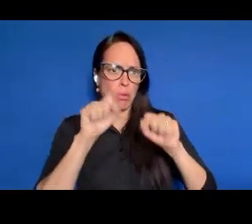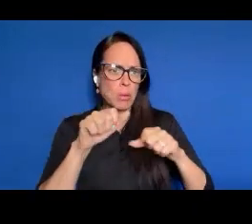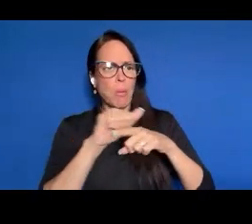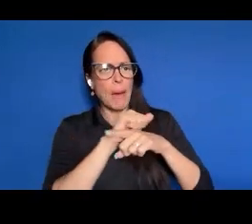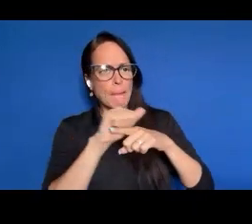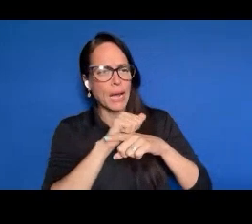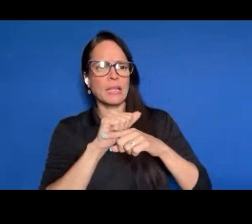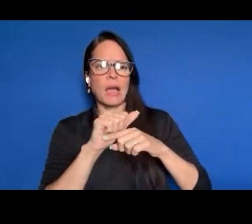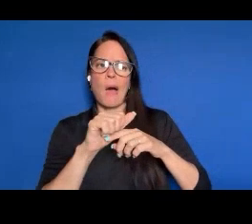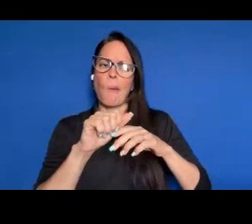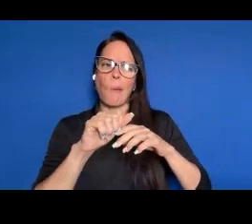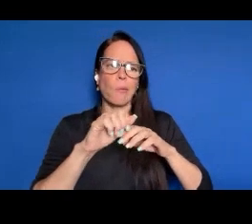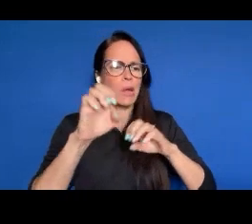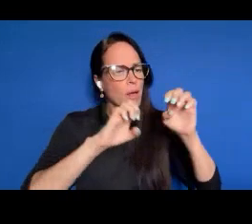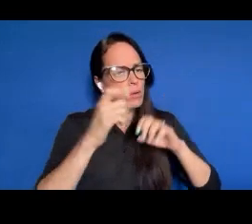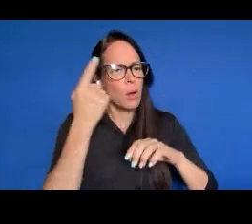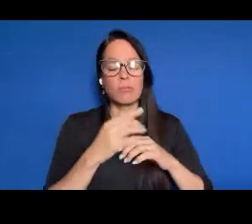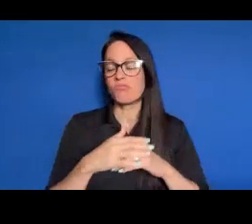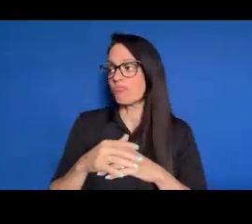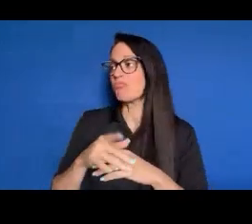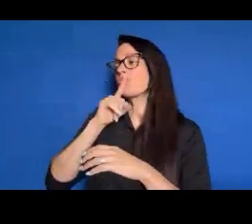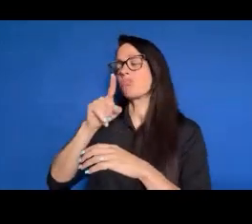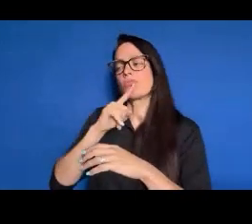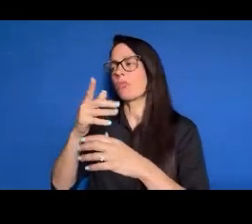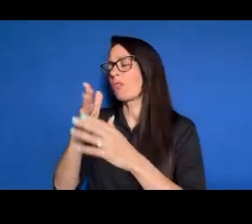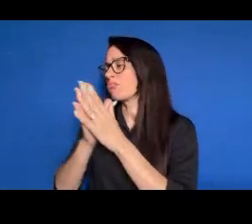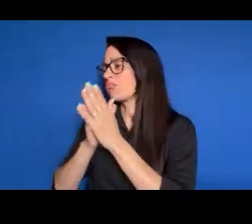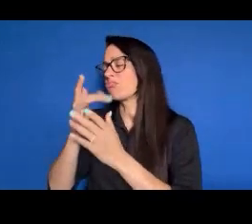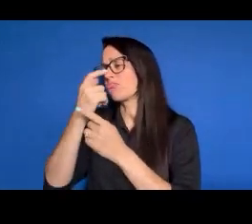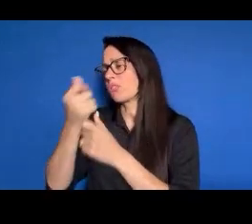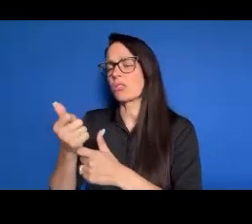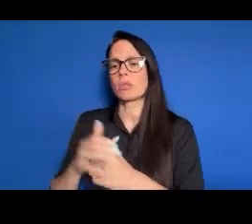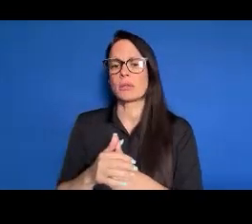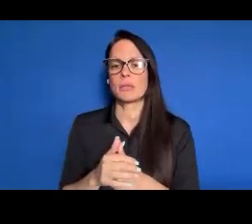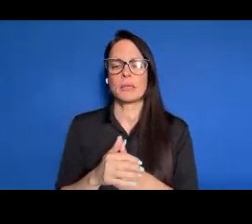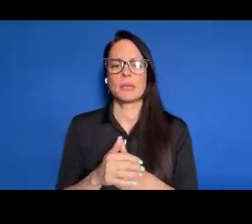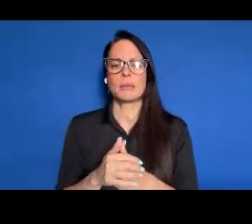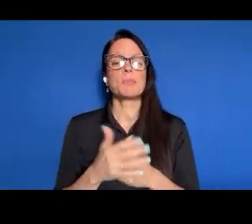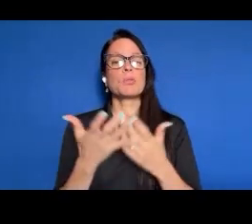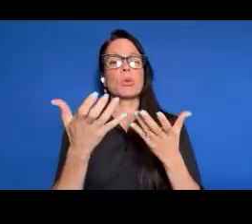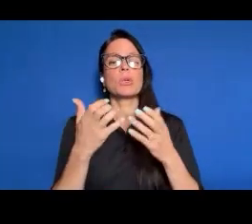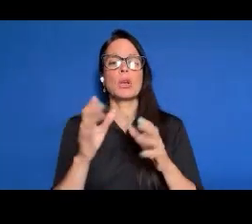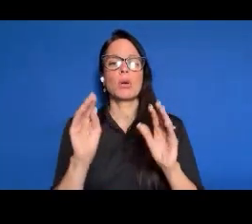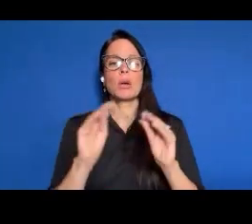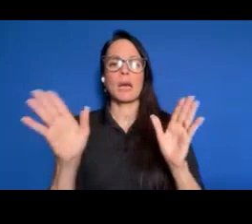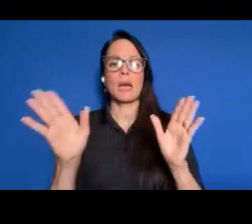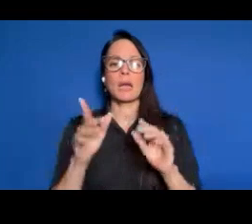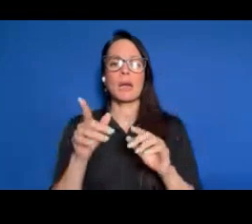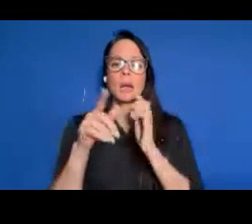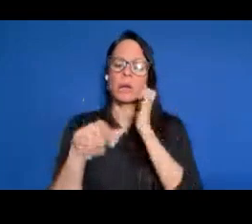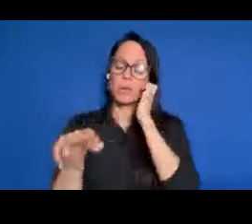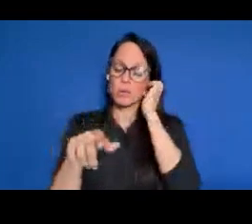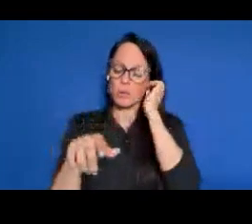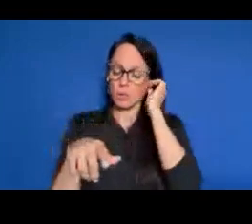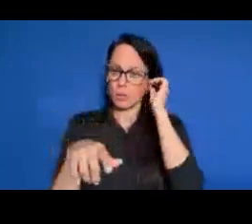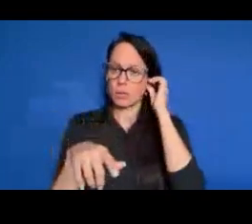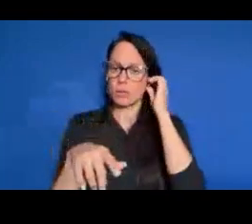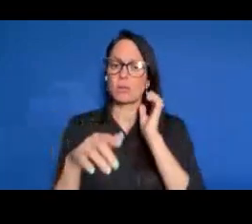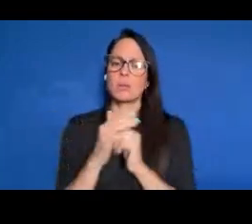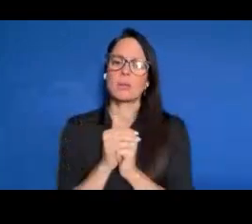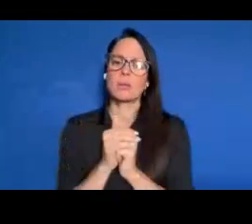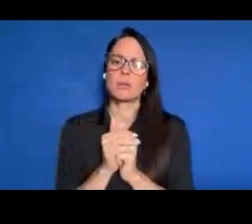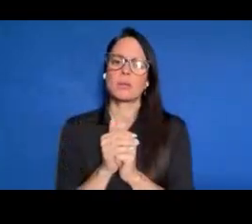sí. Traigo ya claro que usted mencionó el barrio Amelia, eso es